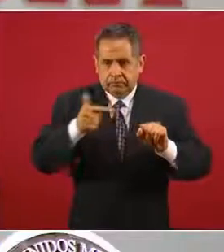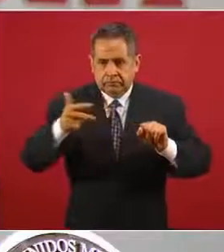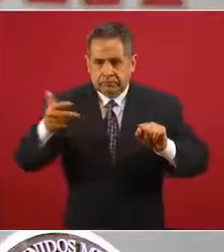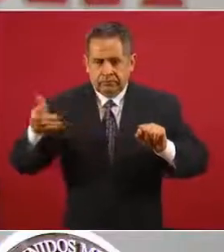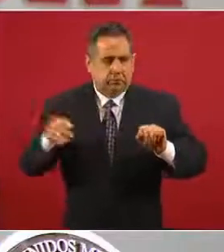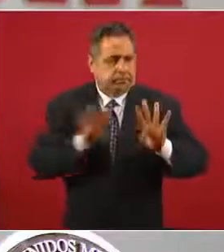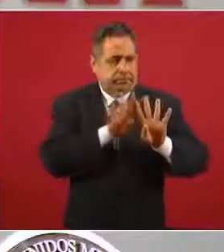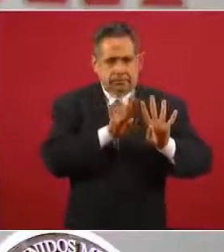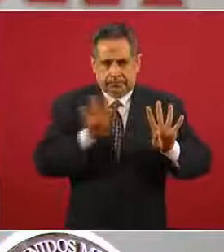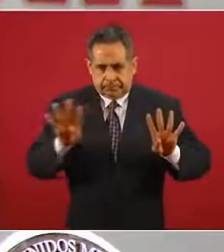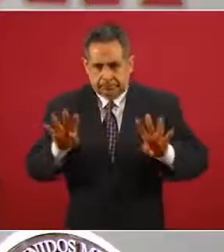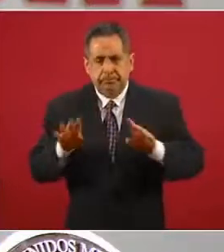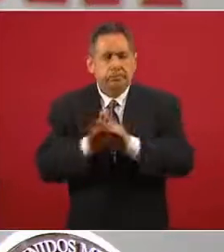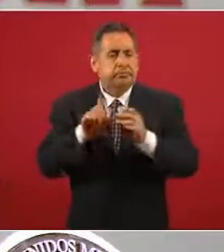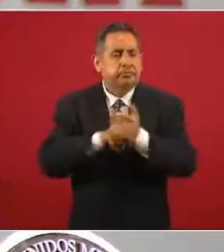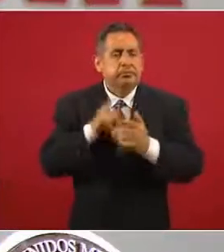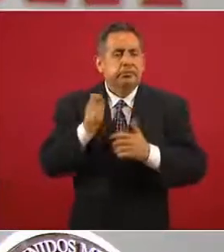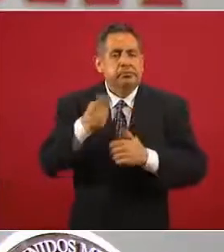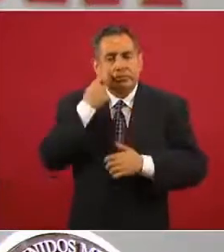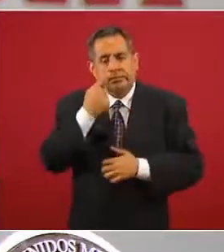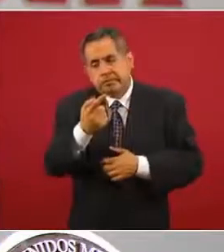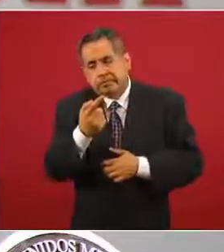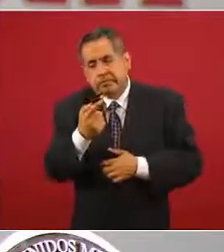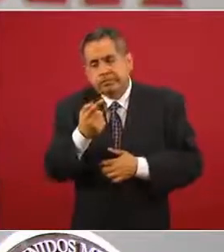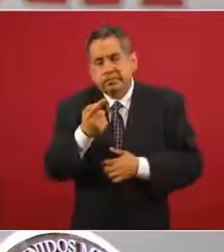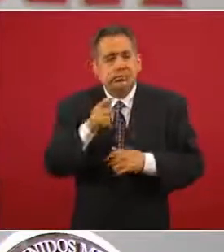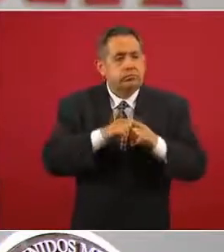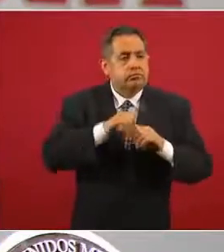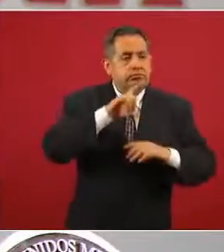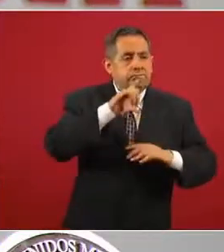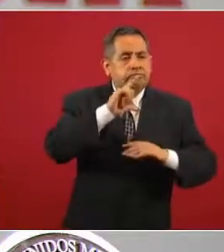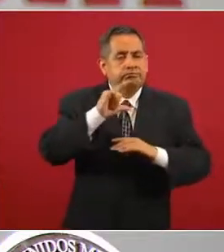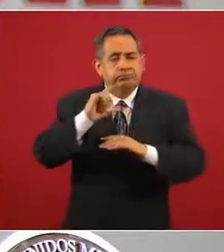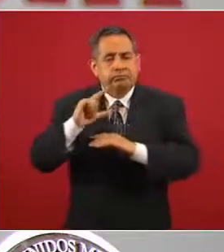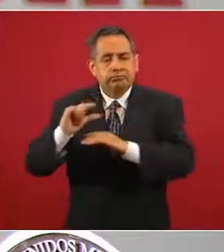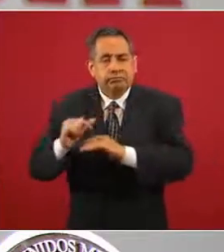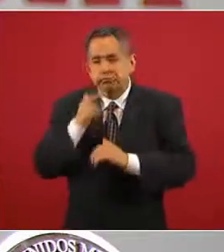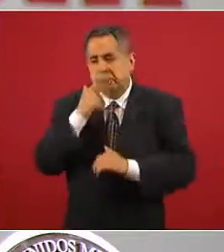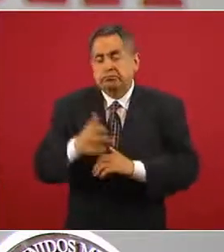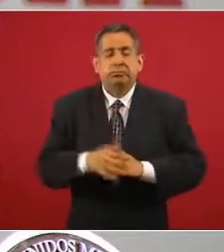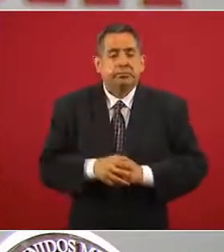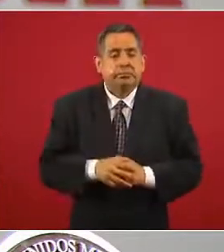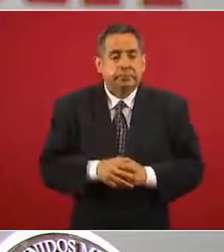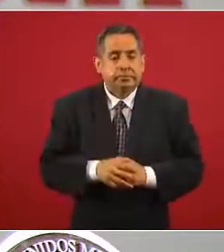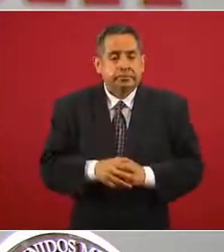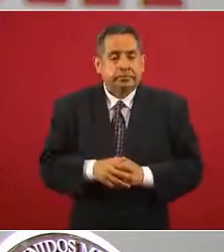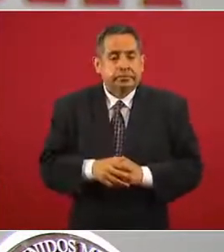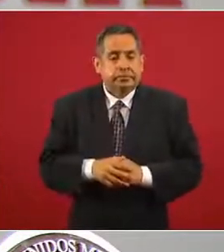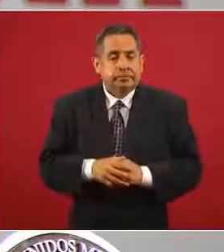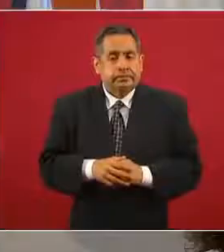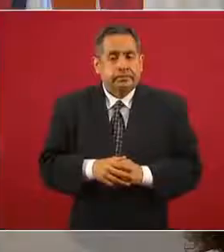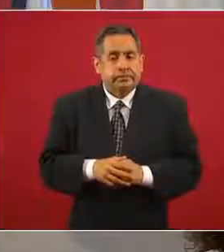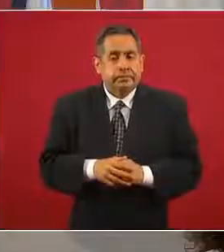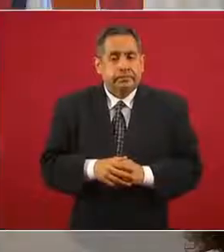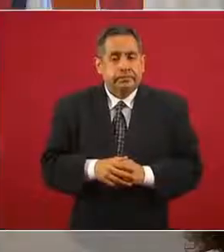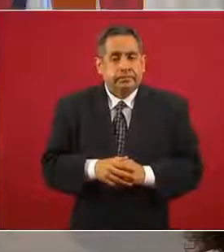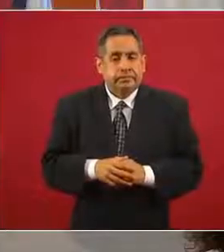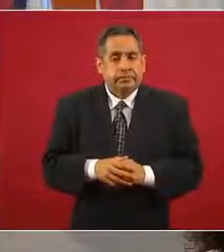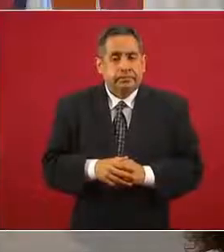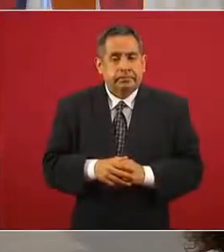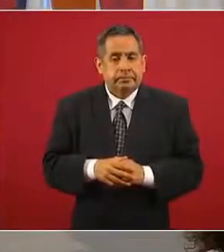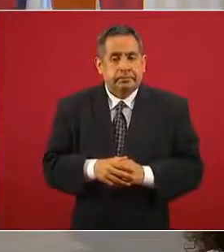cuando empezó la epidemia, muestra cada vez un tamaño menor. Y en la siguiente